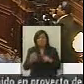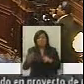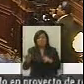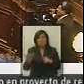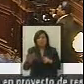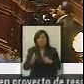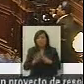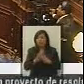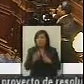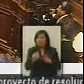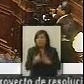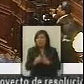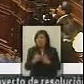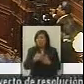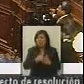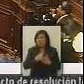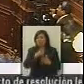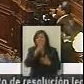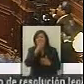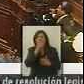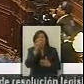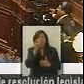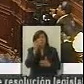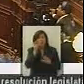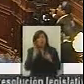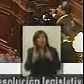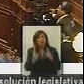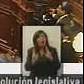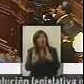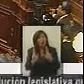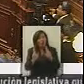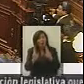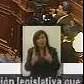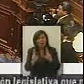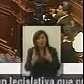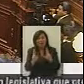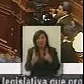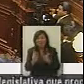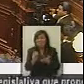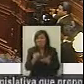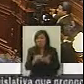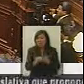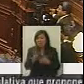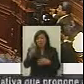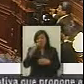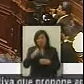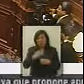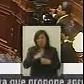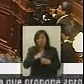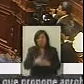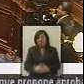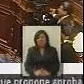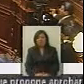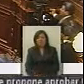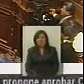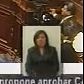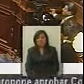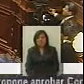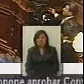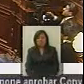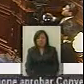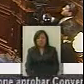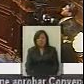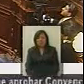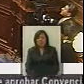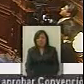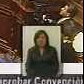pidiéndote todo lo que les pertenece a las mujeres. Ojalá, ojalá que haya más comisarías, señor presidente. Muchas gracias.